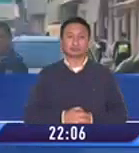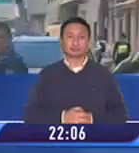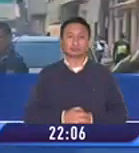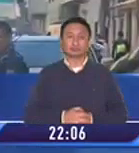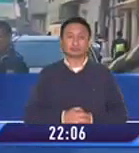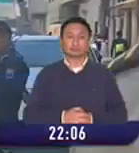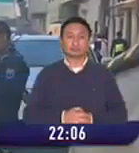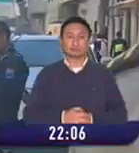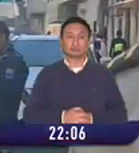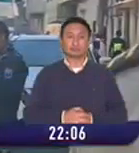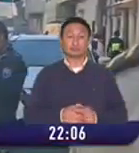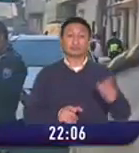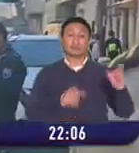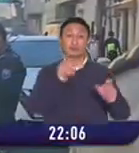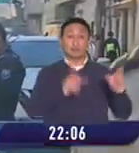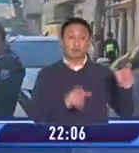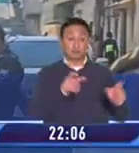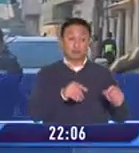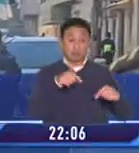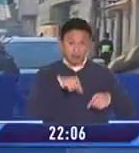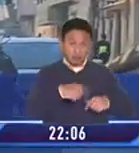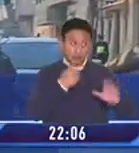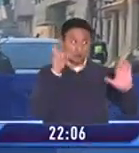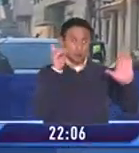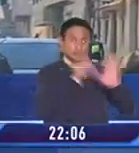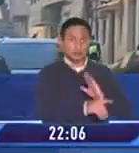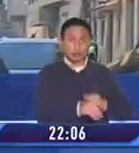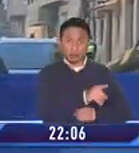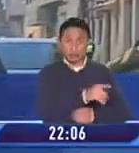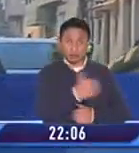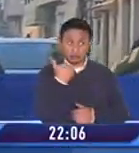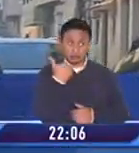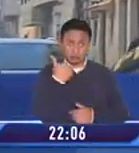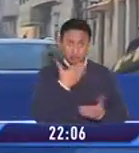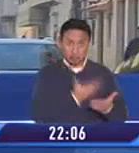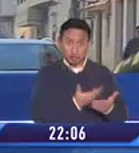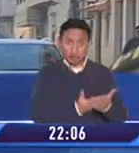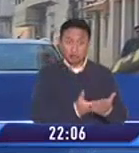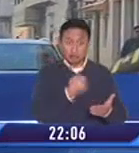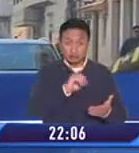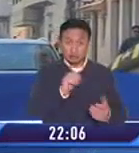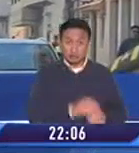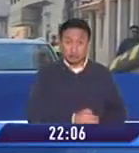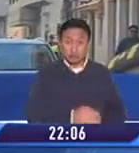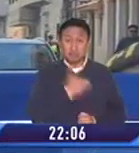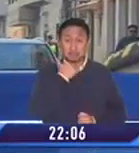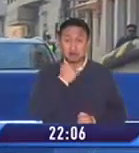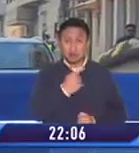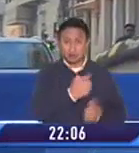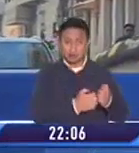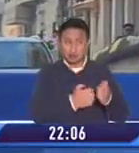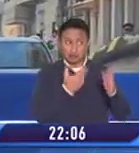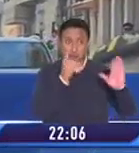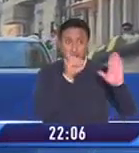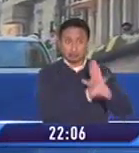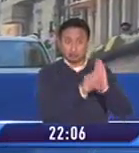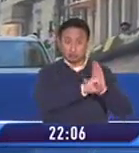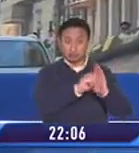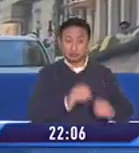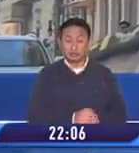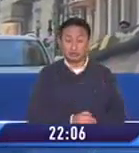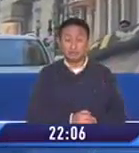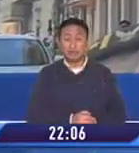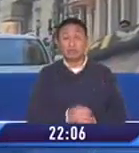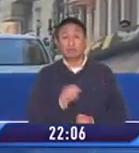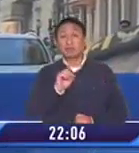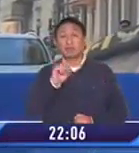No, la ciudadanía debería poner la denuncia si es que tienen, si ha ocurrido algún evento, ¿no? Y también si es que